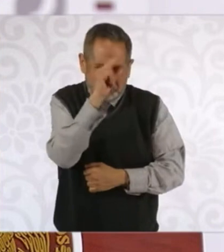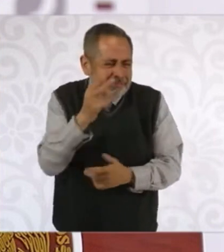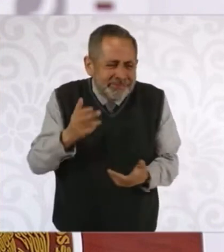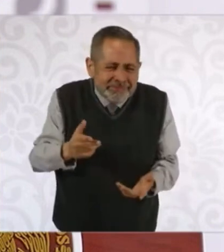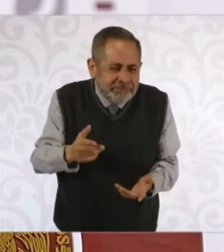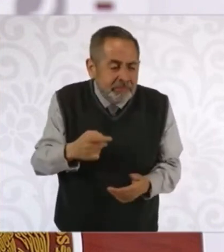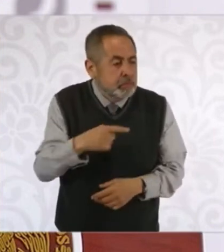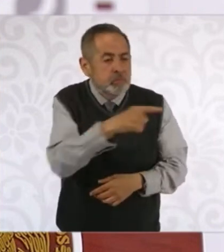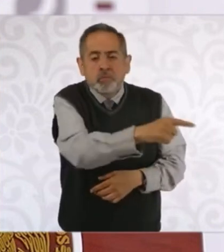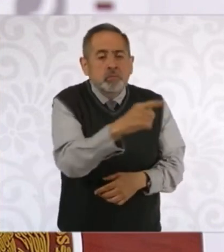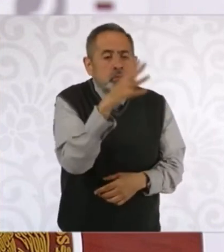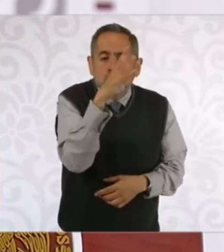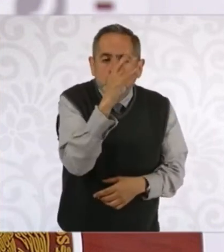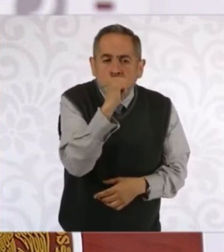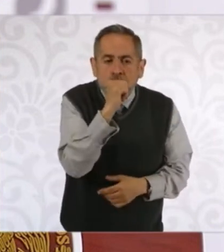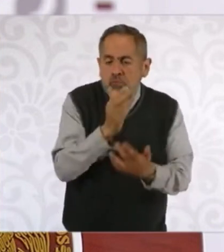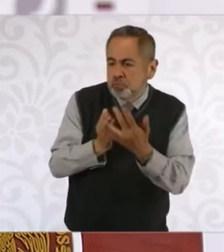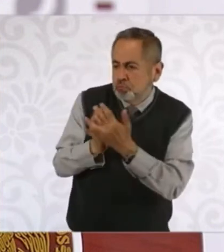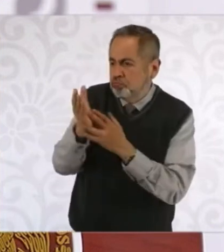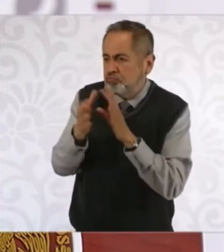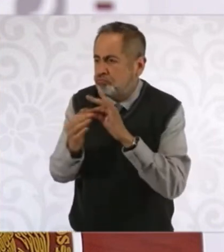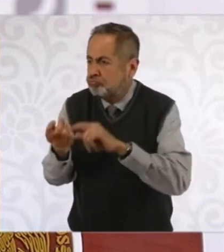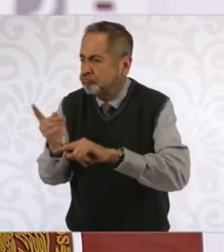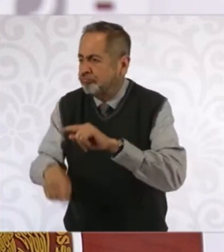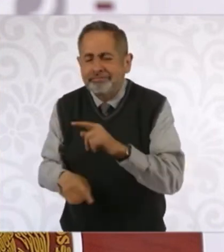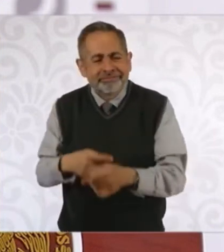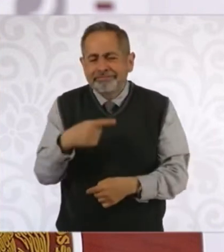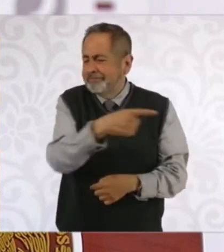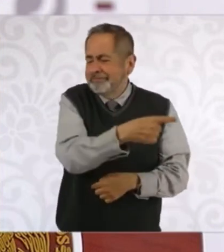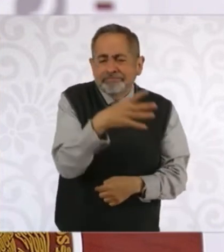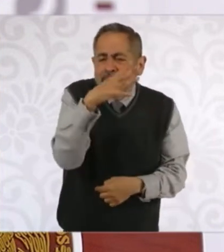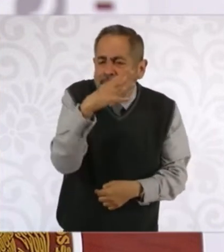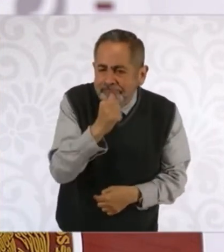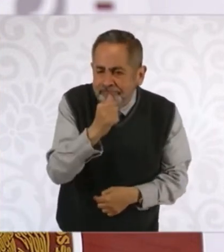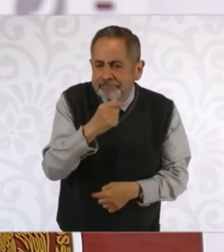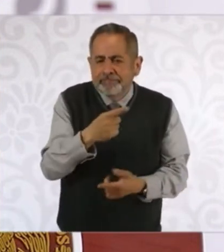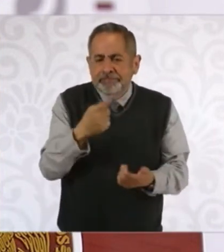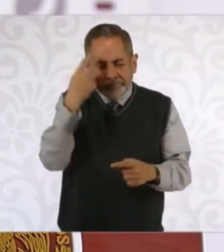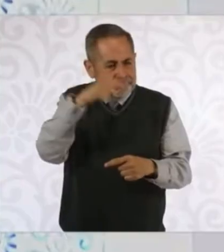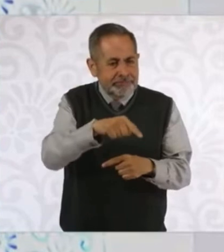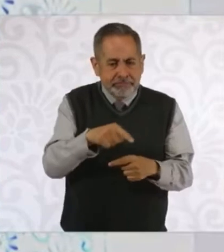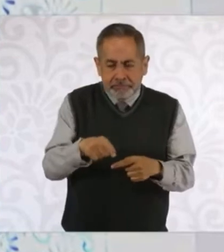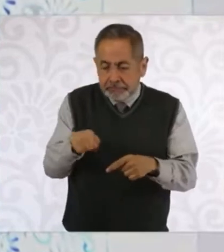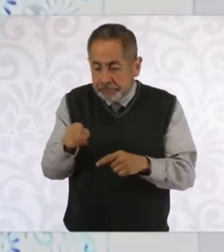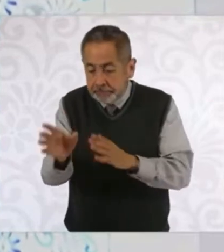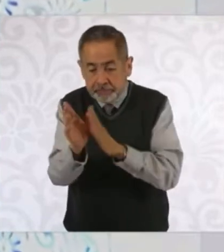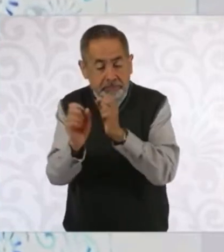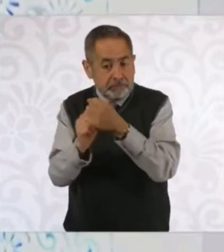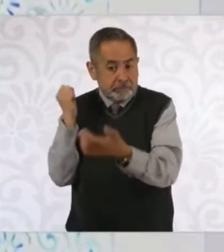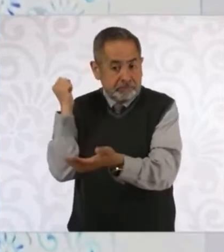lleven. Pero ya dejen modificar al Poder Judicial, dejen que el